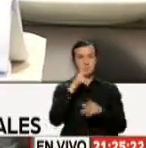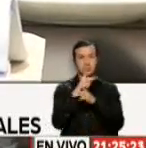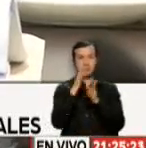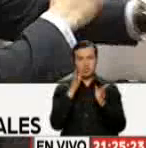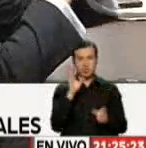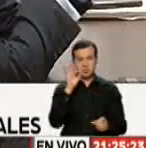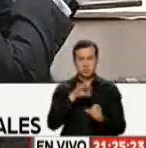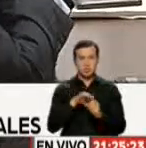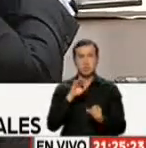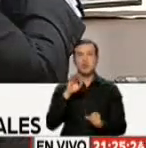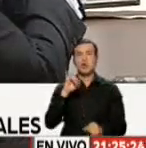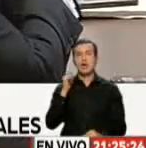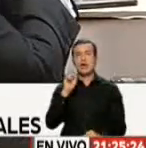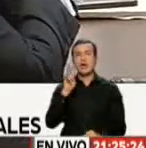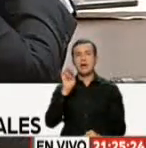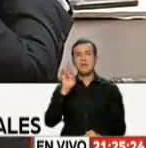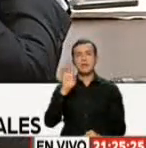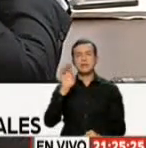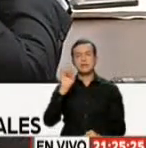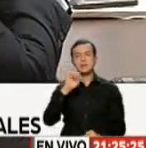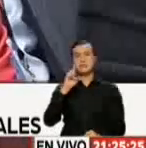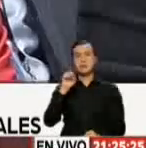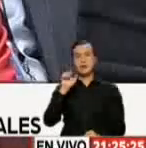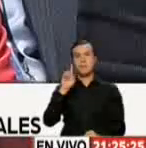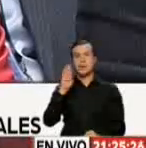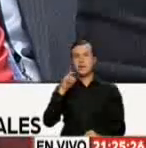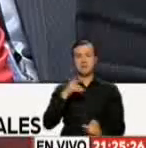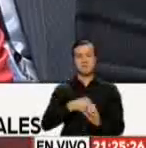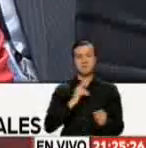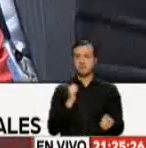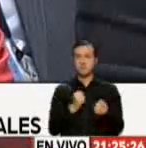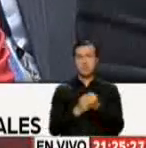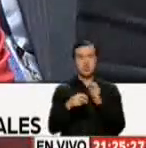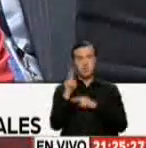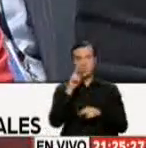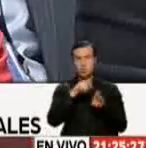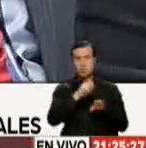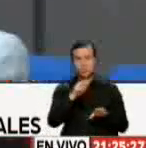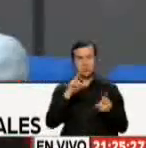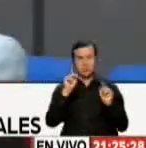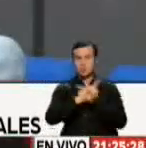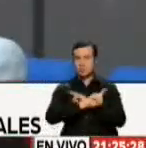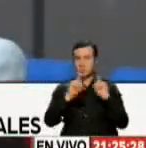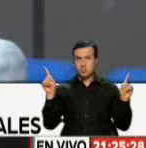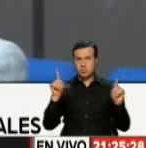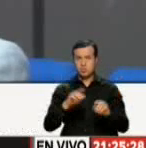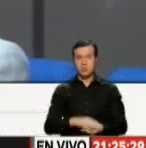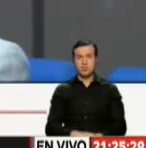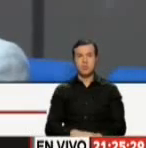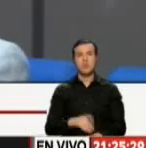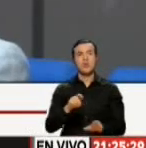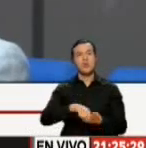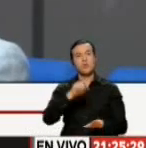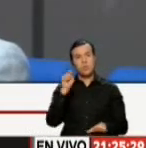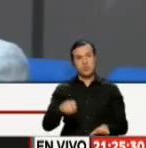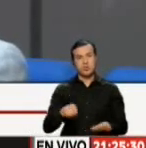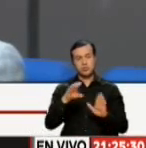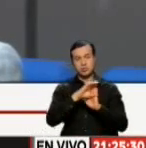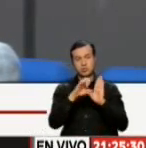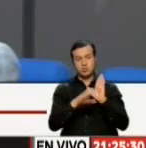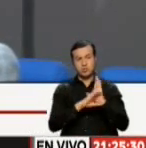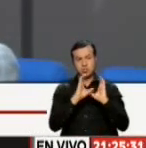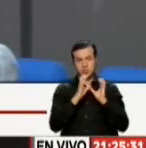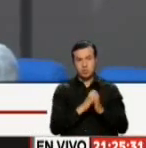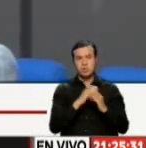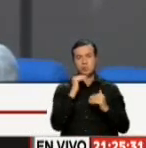5 consejeros y la abstención de Javier Zavala Egas, quien nunca apoyó la evaluación a los jueces constitucionales. Los jueces de la Corte Constitucional debían